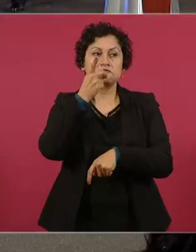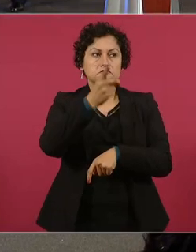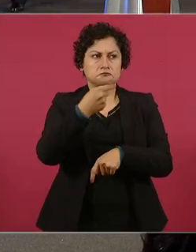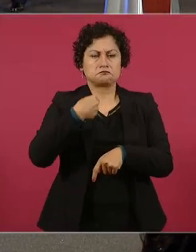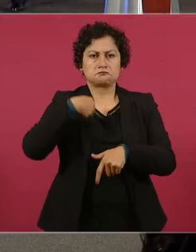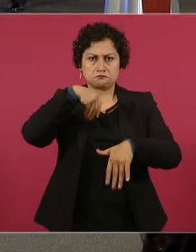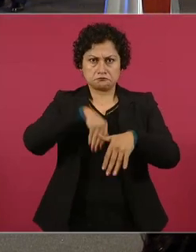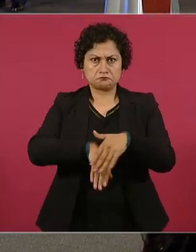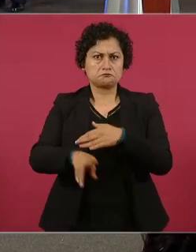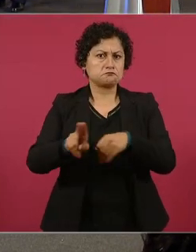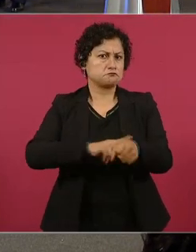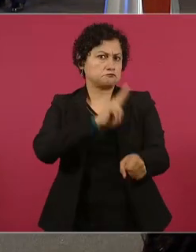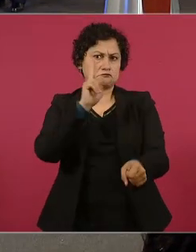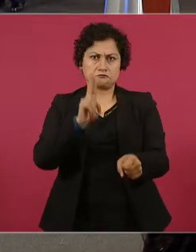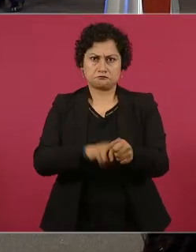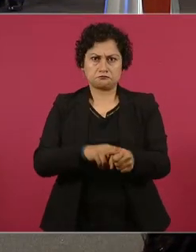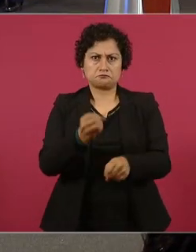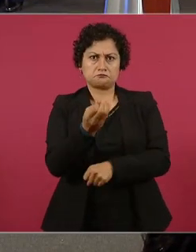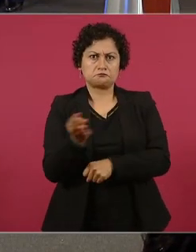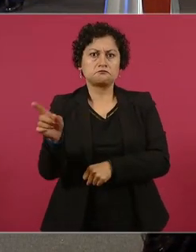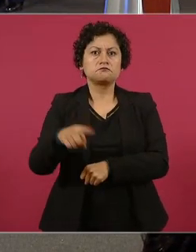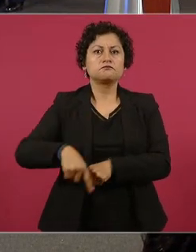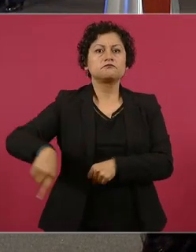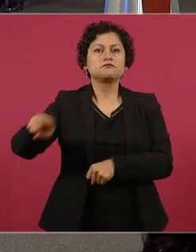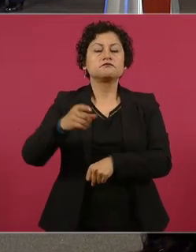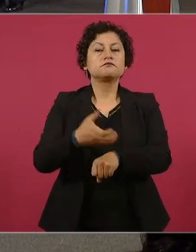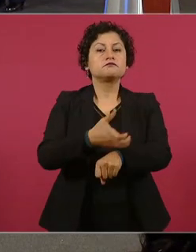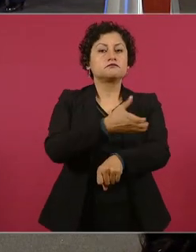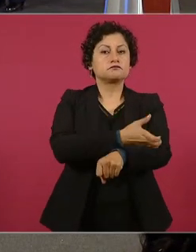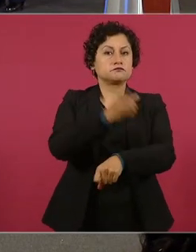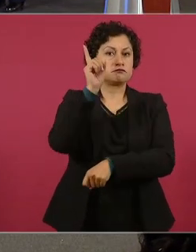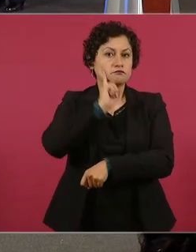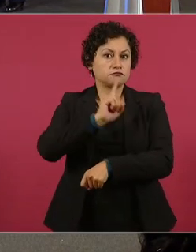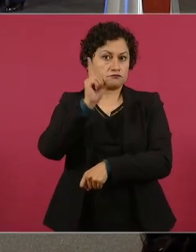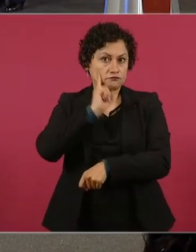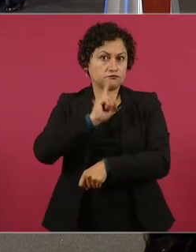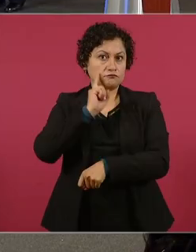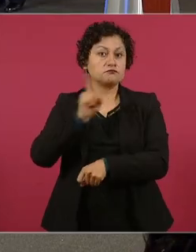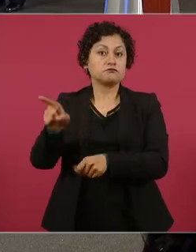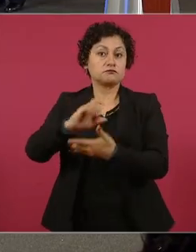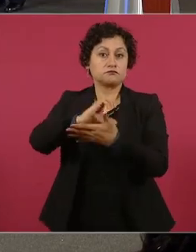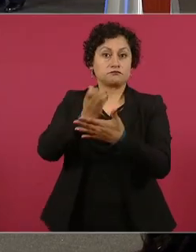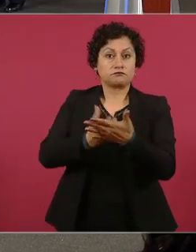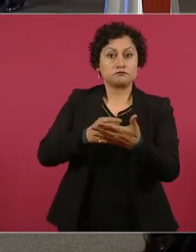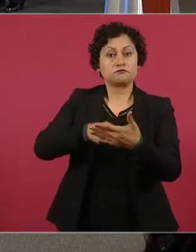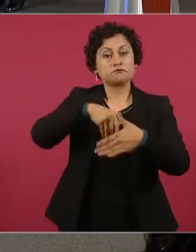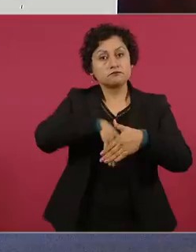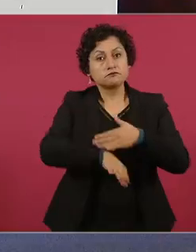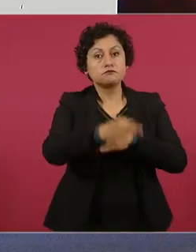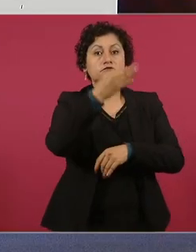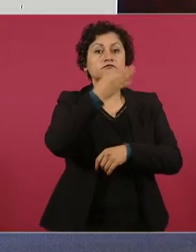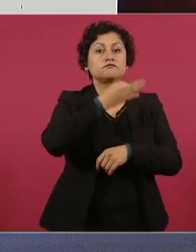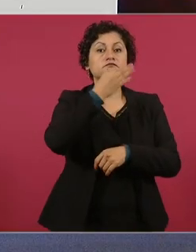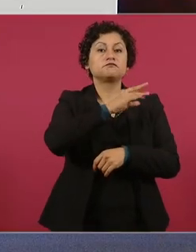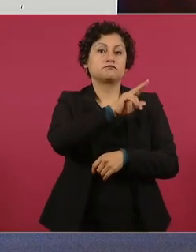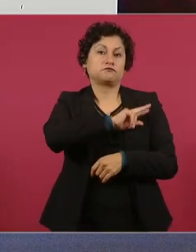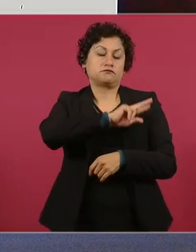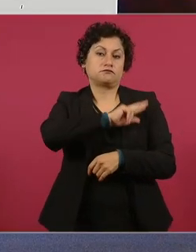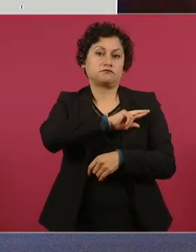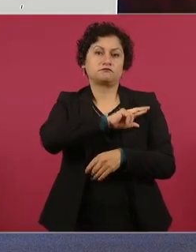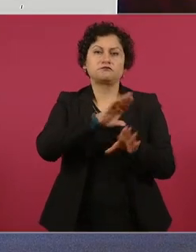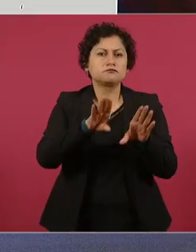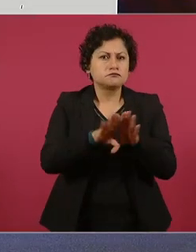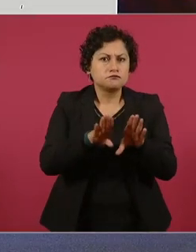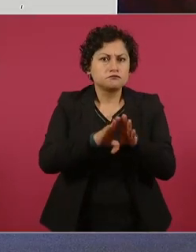Todas se dedican al servicio de acompañamiento y fueron contratadas para una fiesta privada mediante un chat de estos de